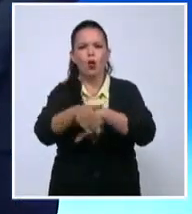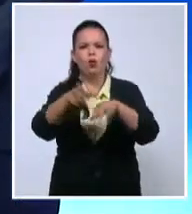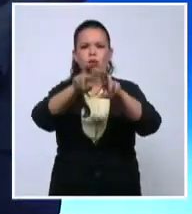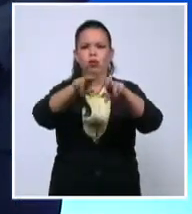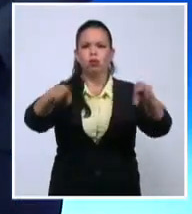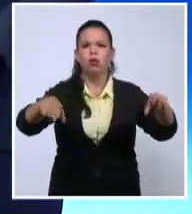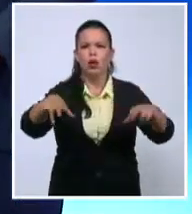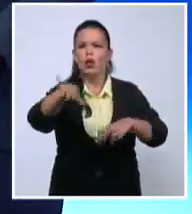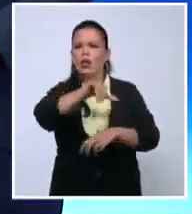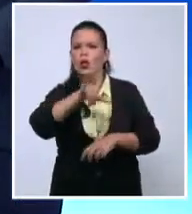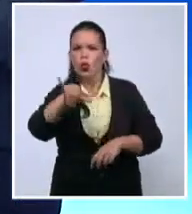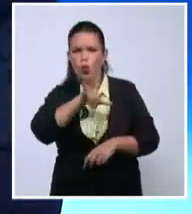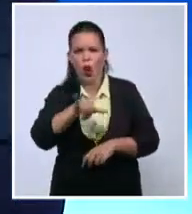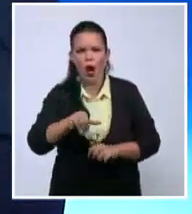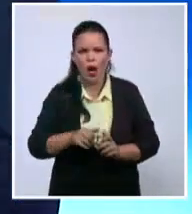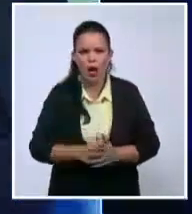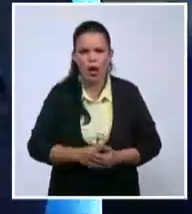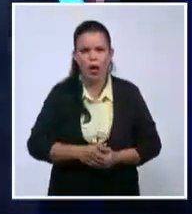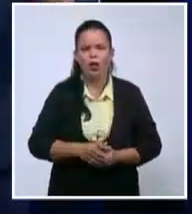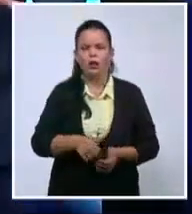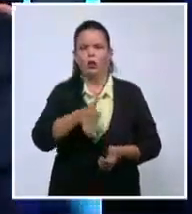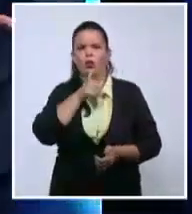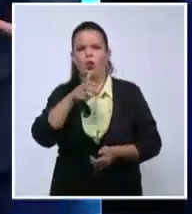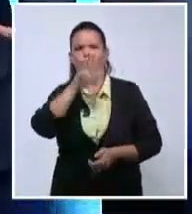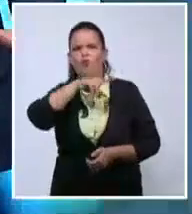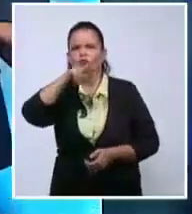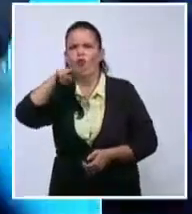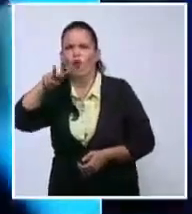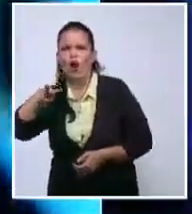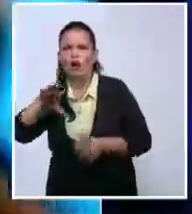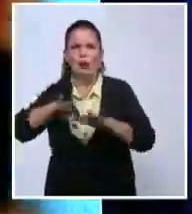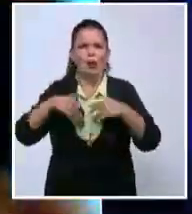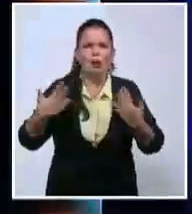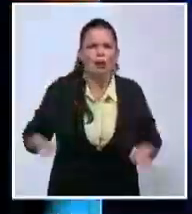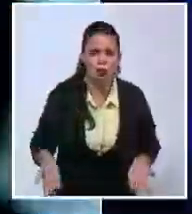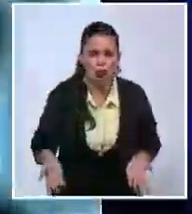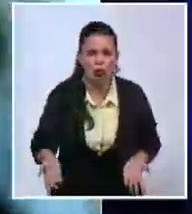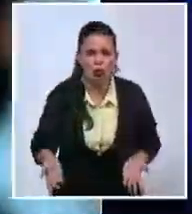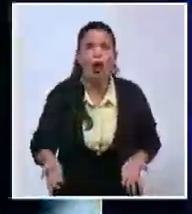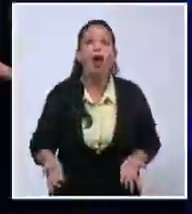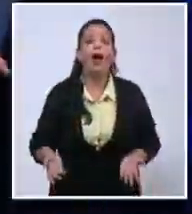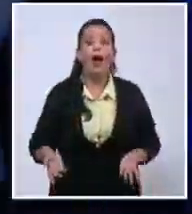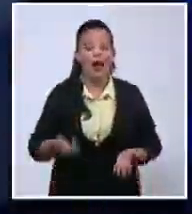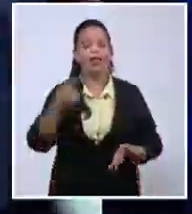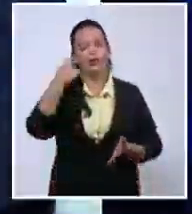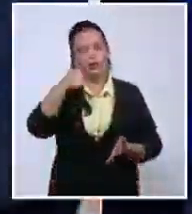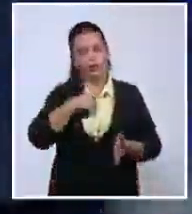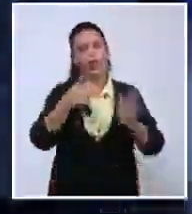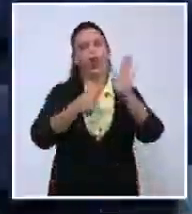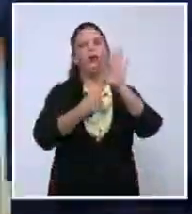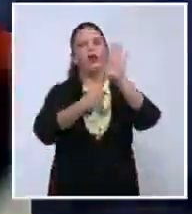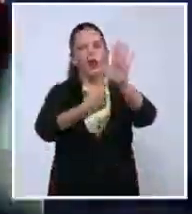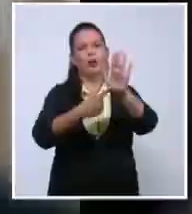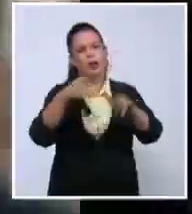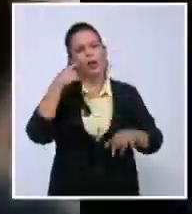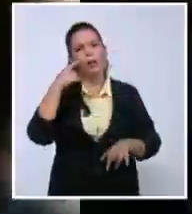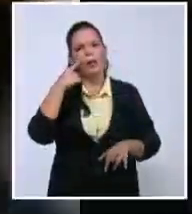transcurrió parte de la mañana de hoy en ese gran parón general en las calles, ese estallido social del día de hoy. Vamos a